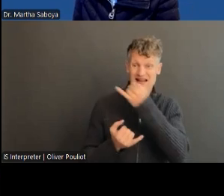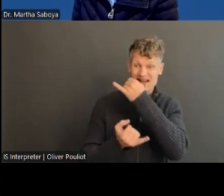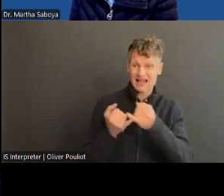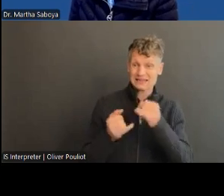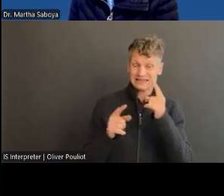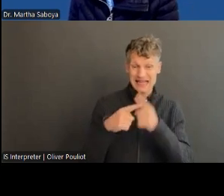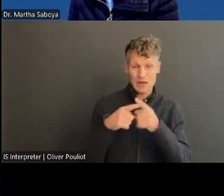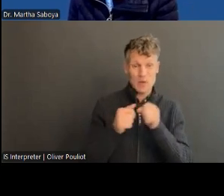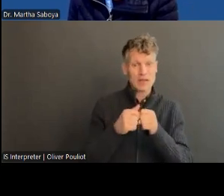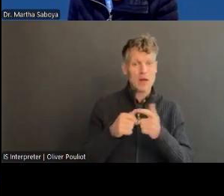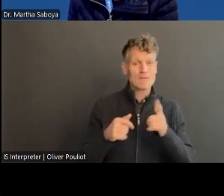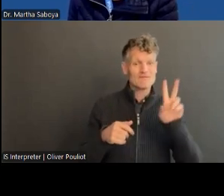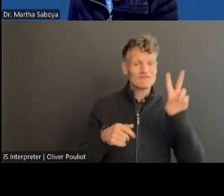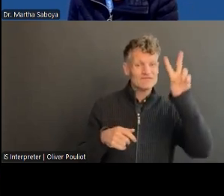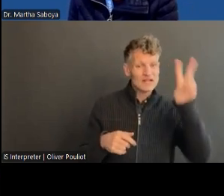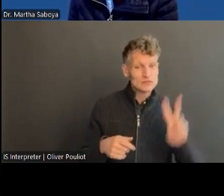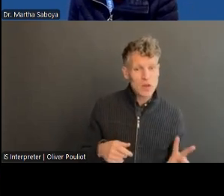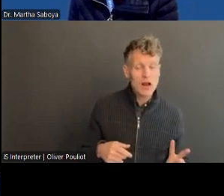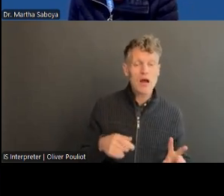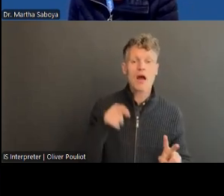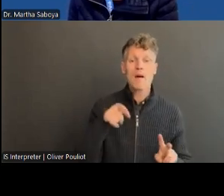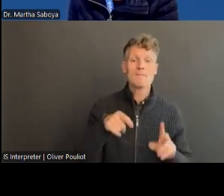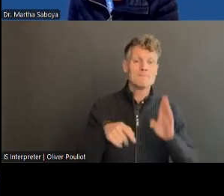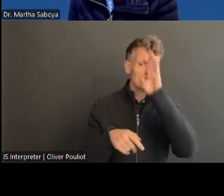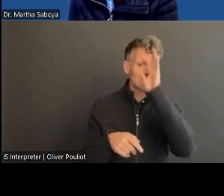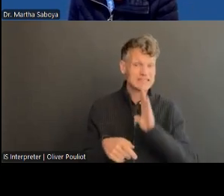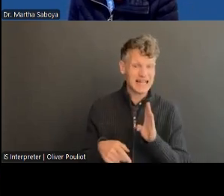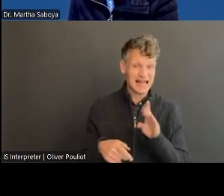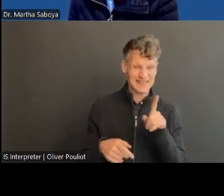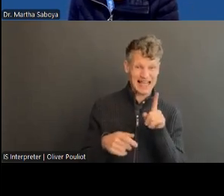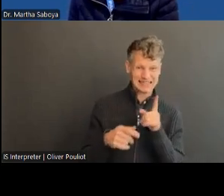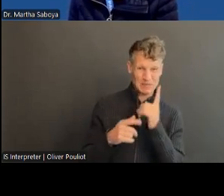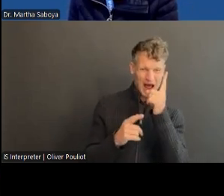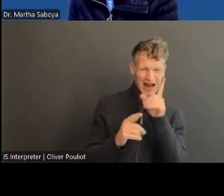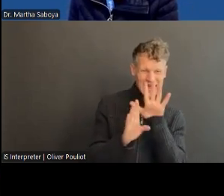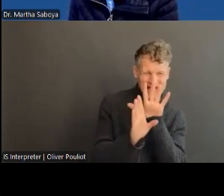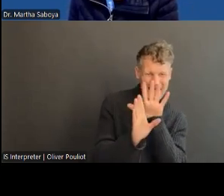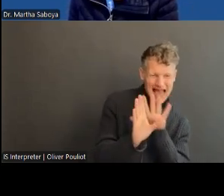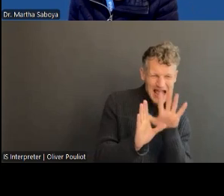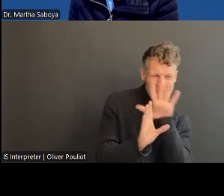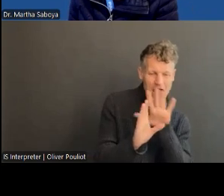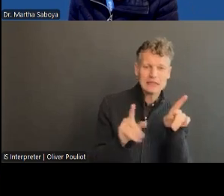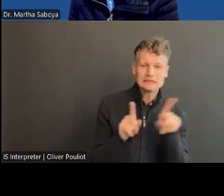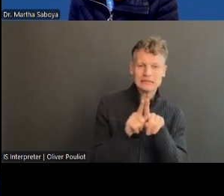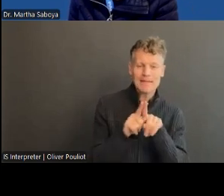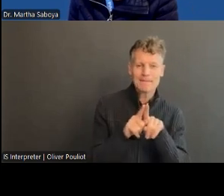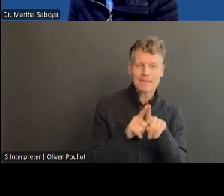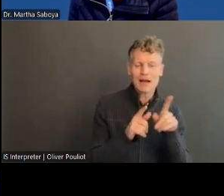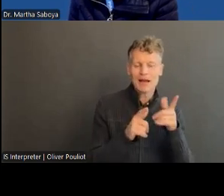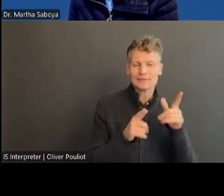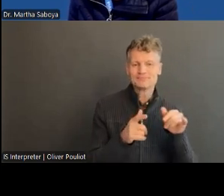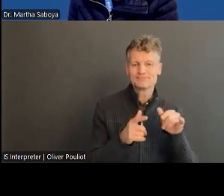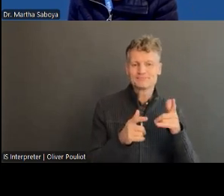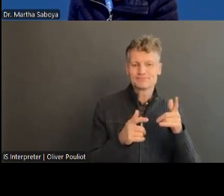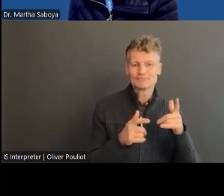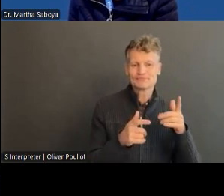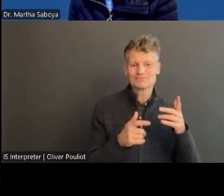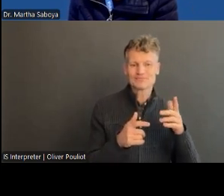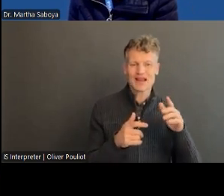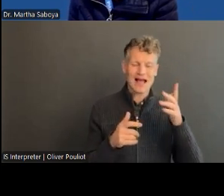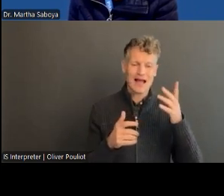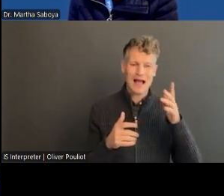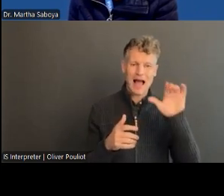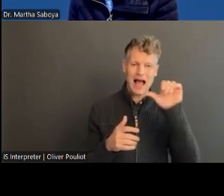La última área se encuentra entre Brasil y Venezuela, en la